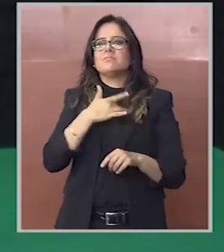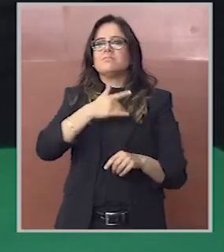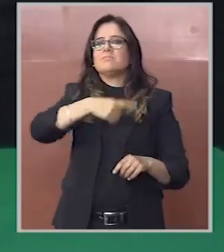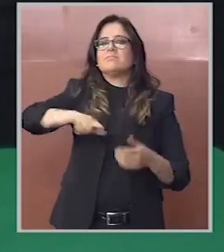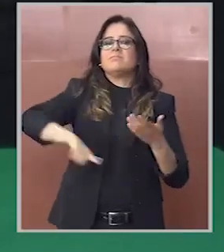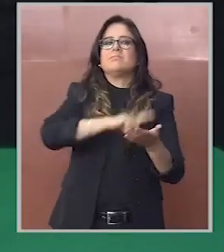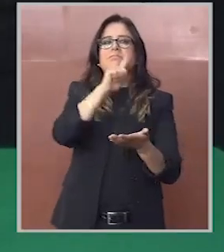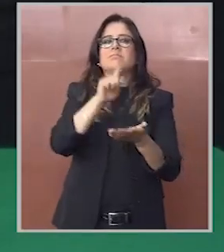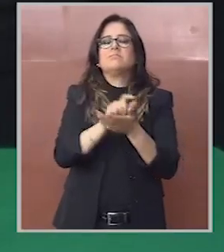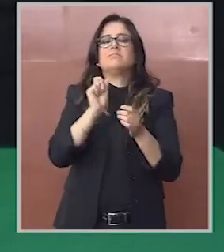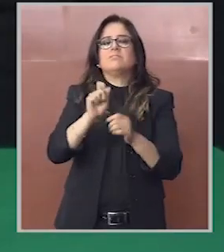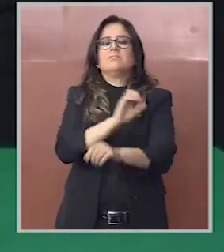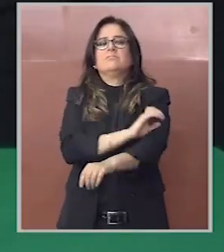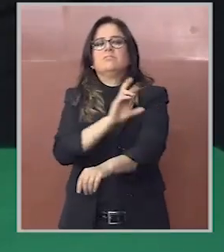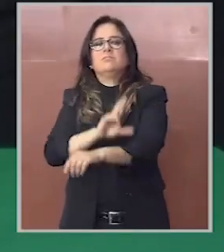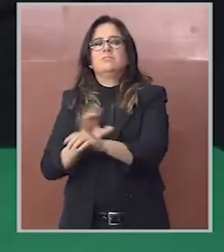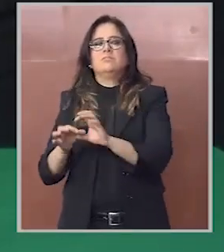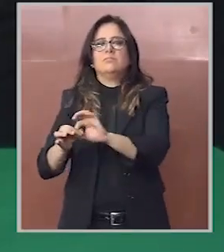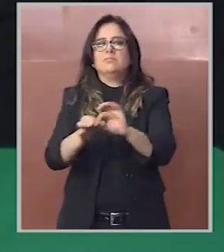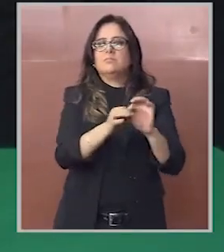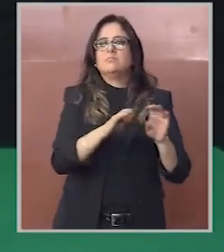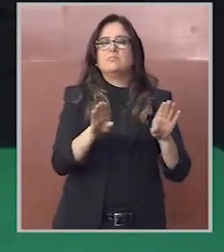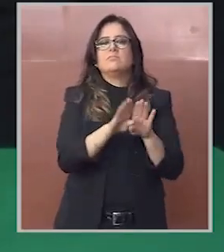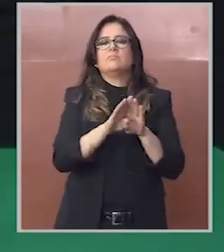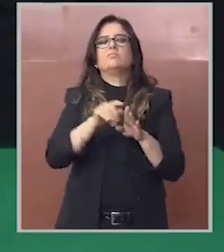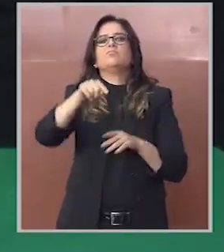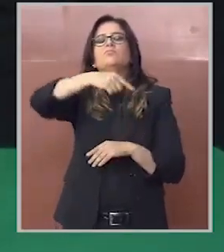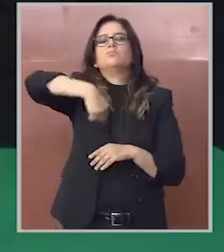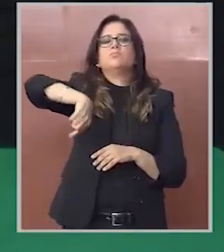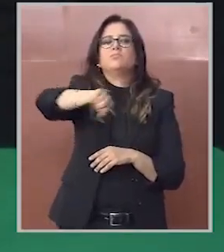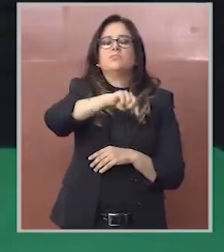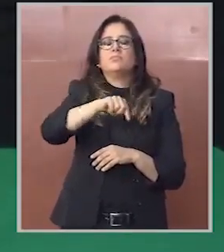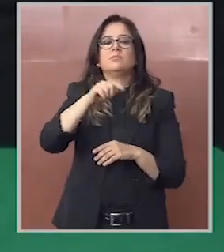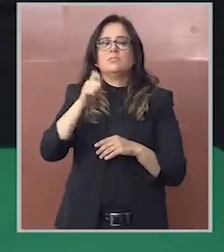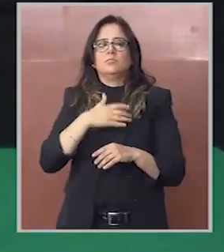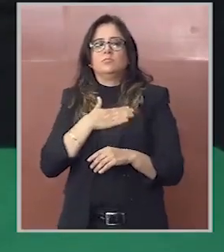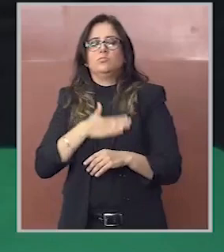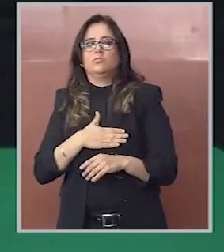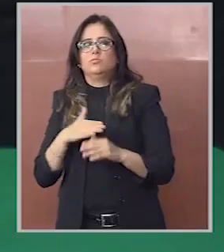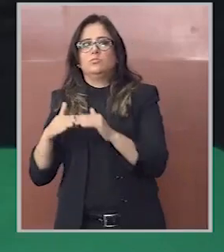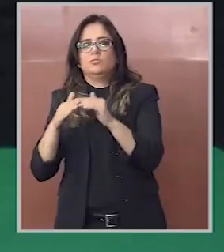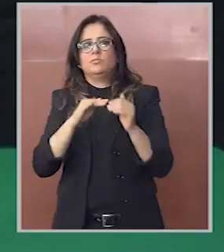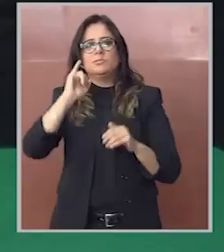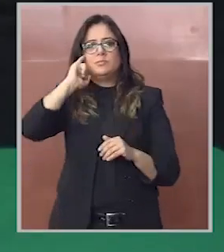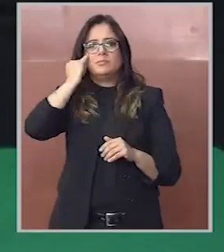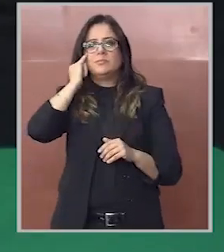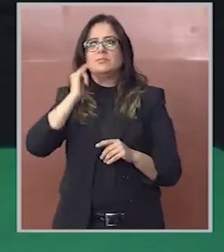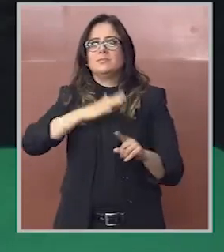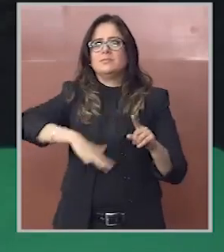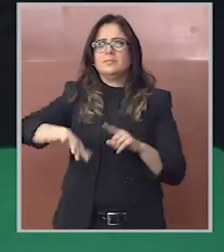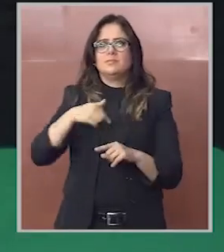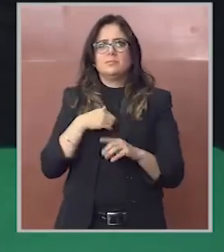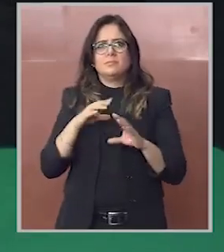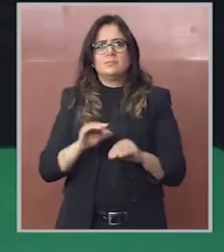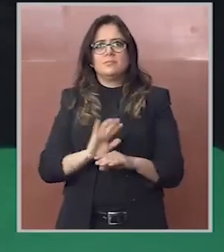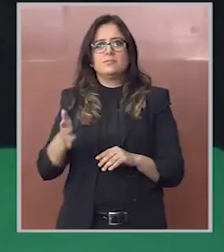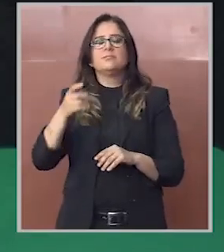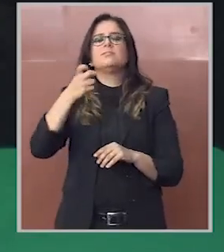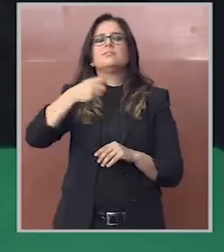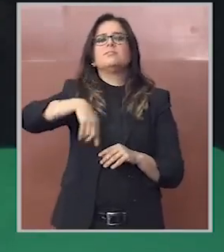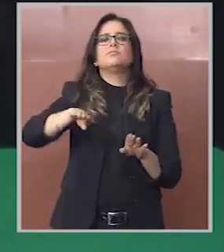ordinaria y la justicia indígena una ley que coordine Cómo debe ser ese nivel de coordinación En tercer